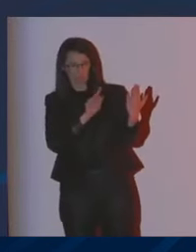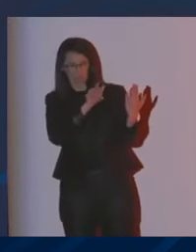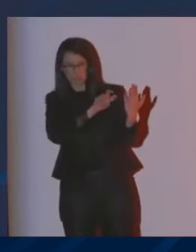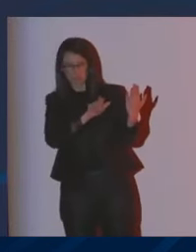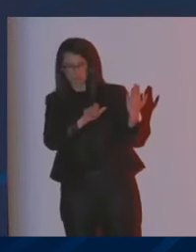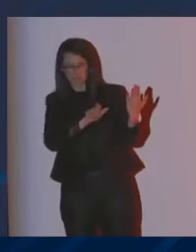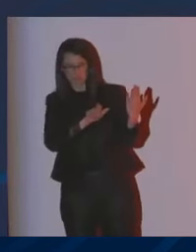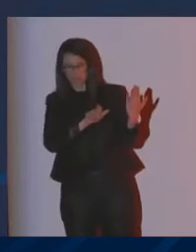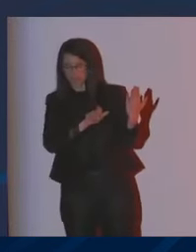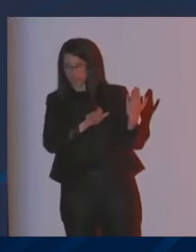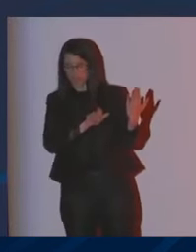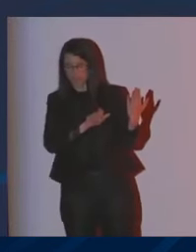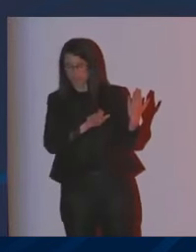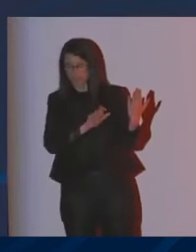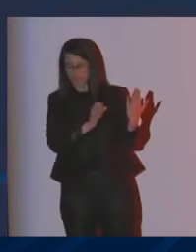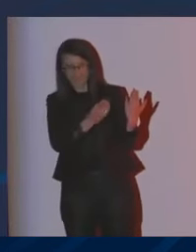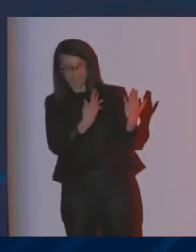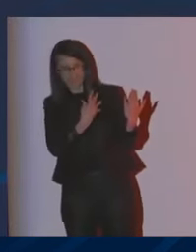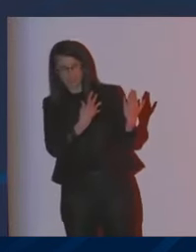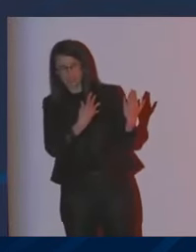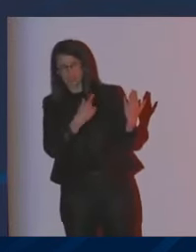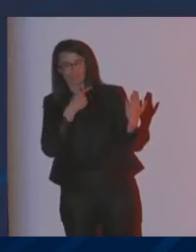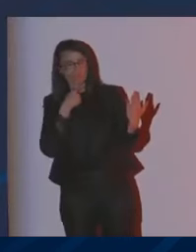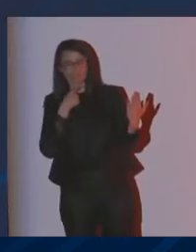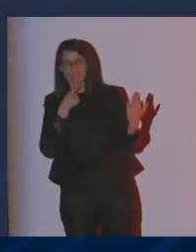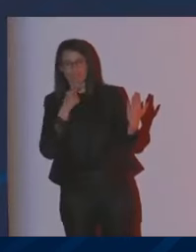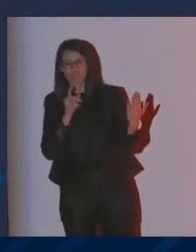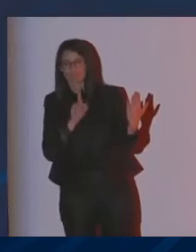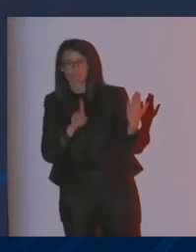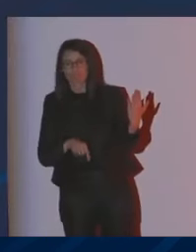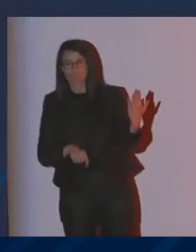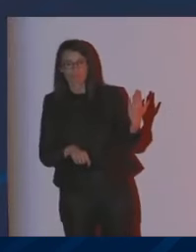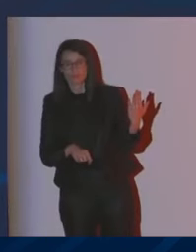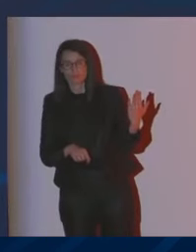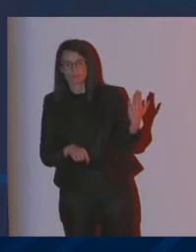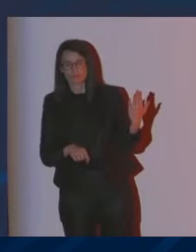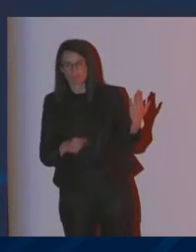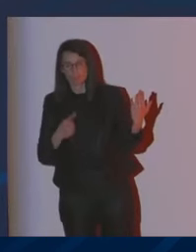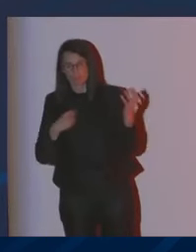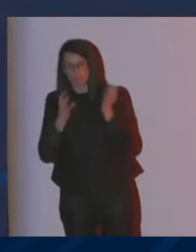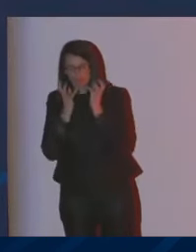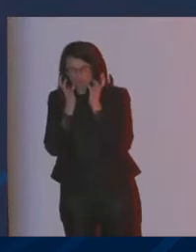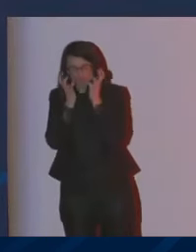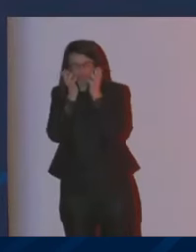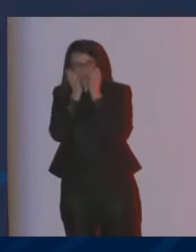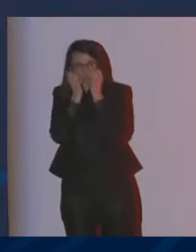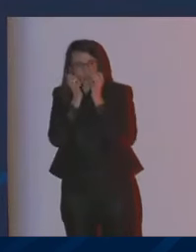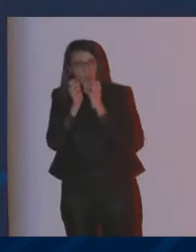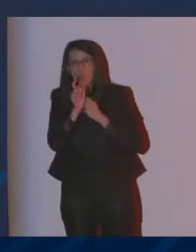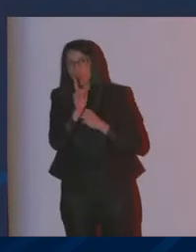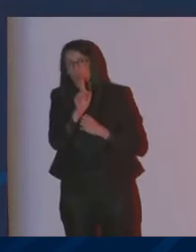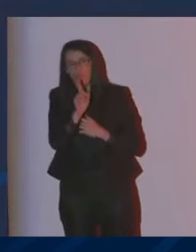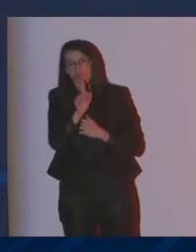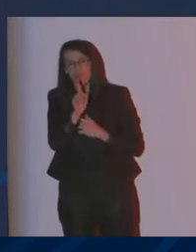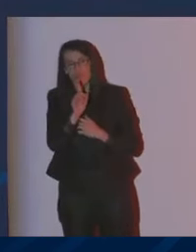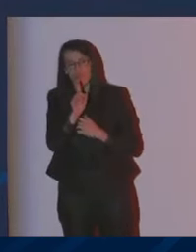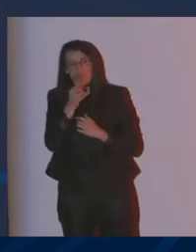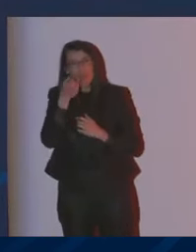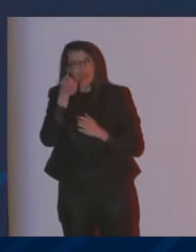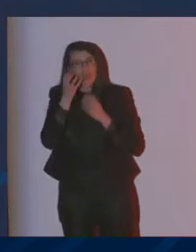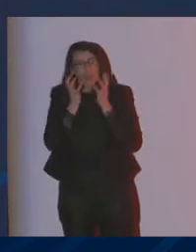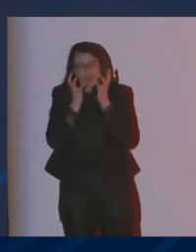humanidad no es el que me gustaría. Y no es por las arrugas, ¿qué va? Cada surco